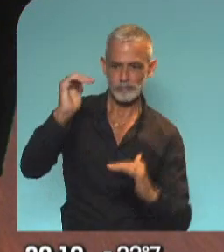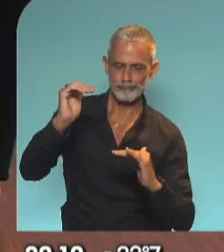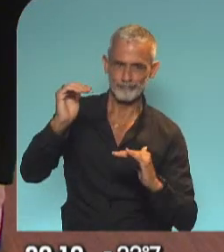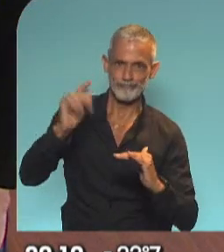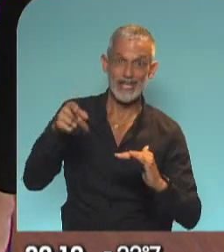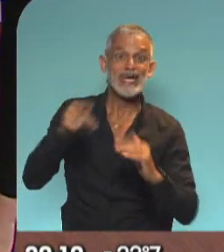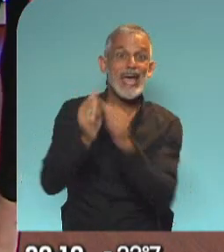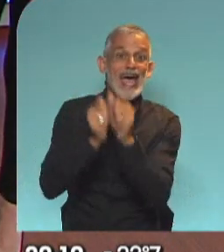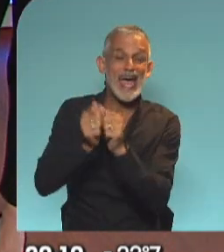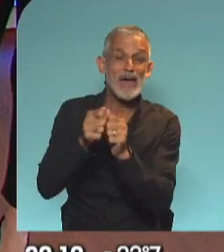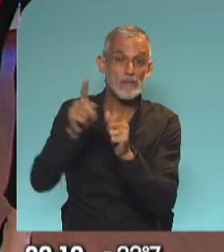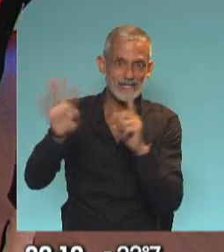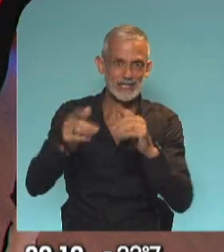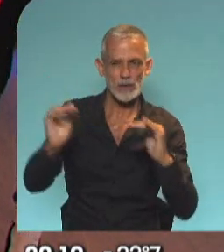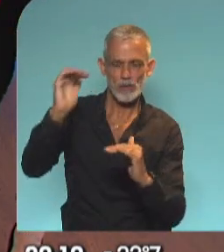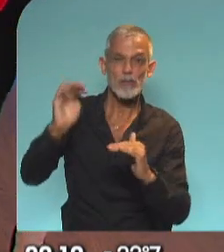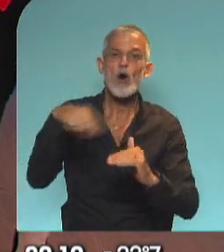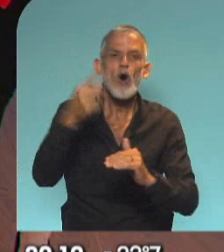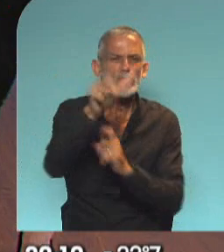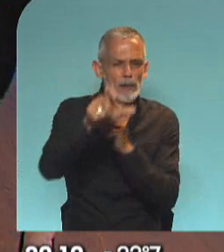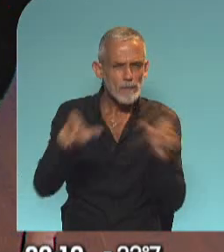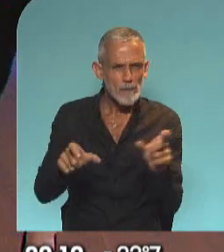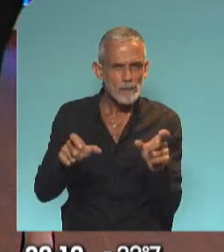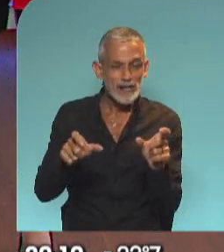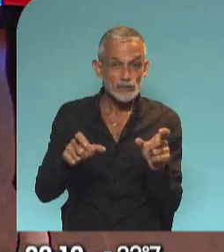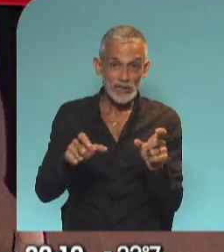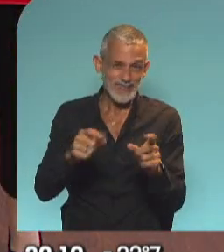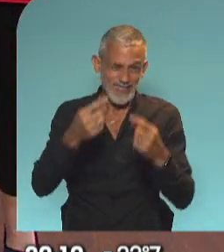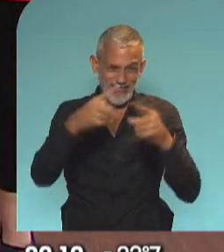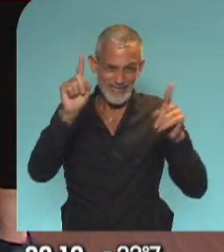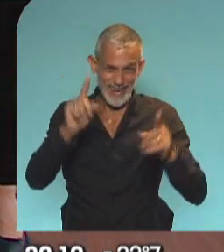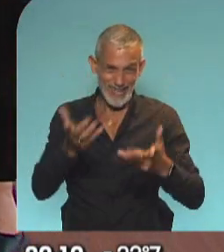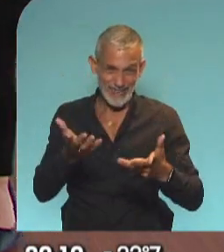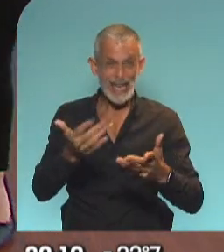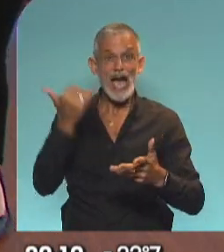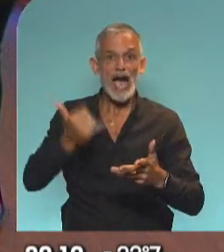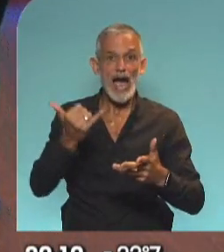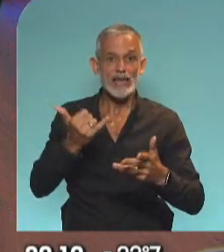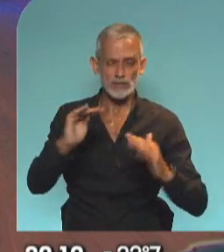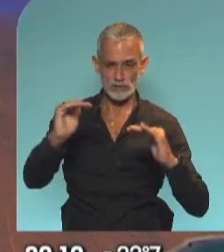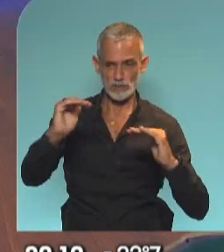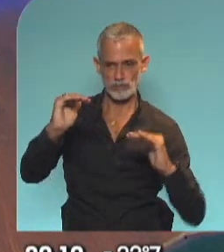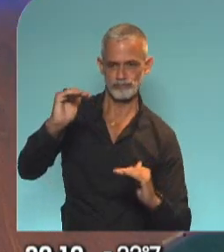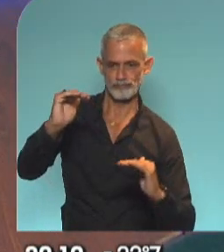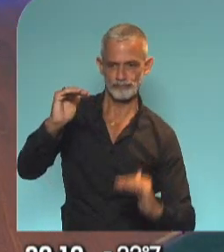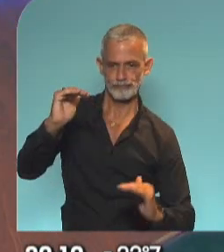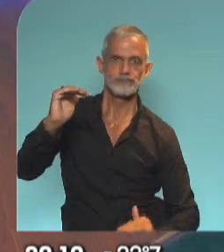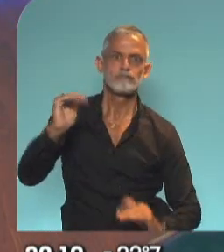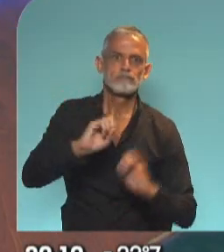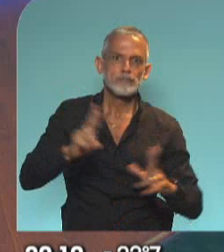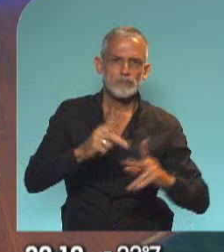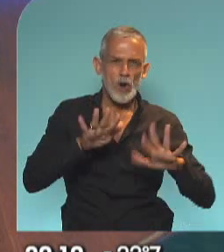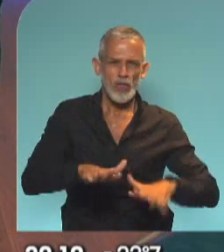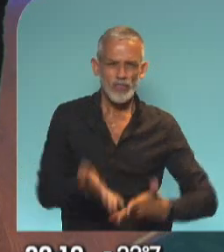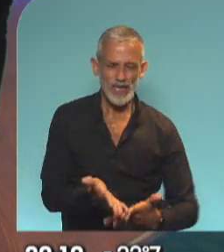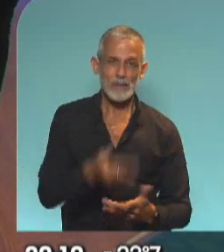y para la empresa o proveedor. Pero hay otras personas que tienen otras características que hacen que sean más vulnerables a la hora de esa